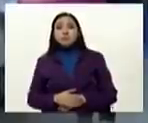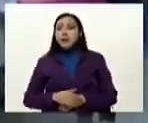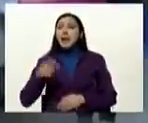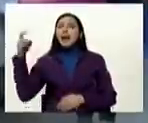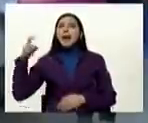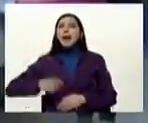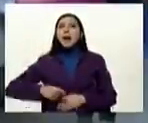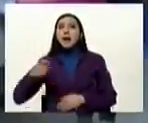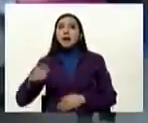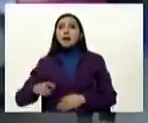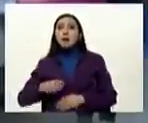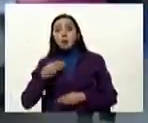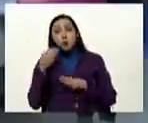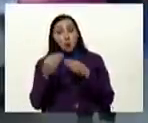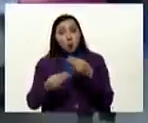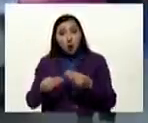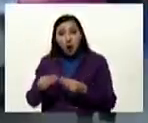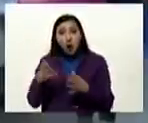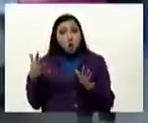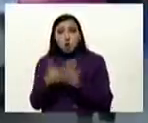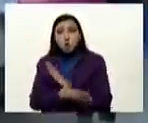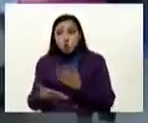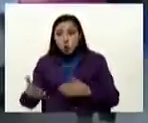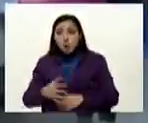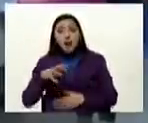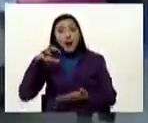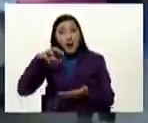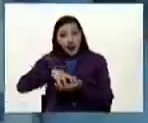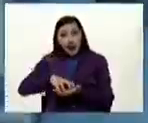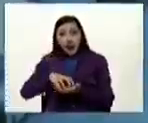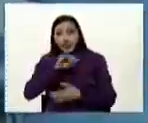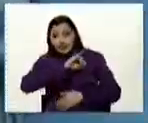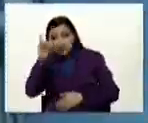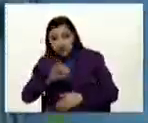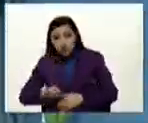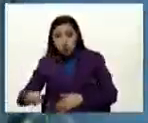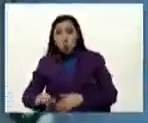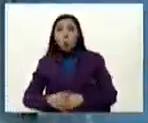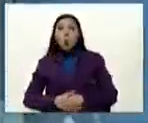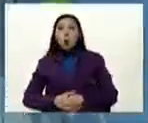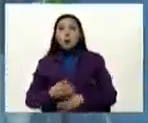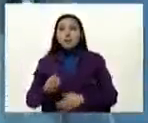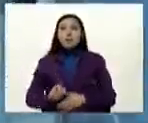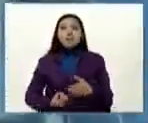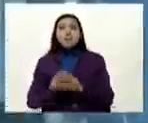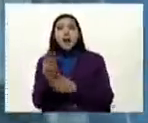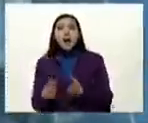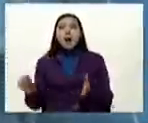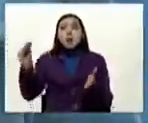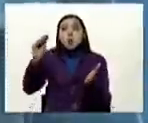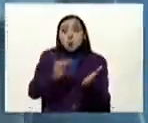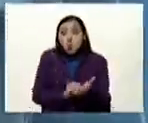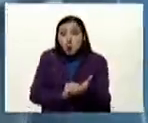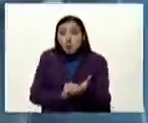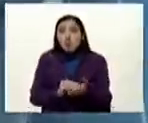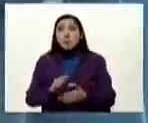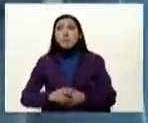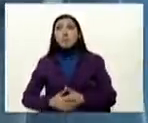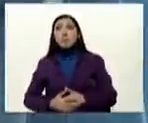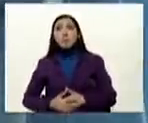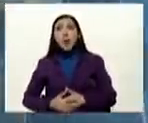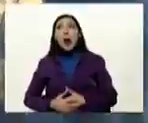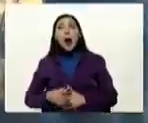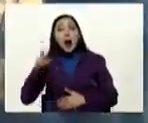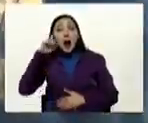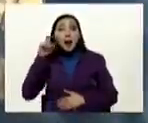necesaria para esta área de del Estado que se reinaugurara esta emblemática